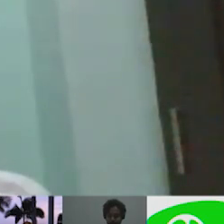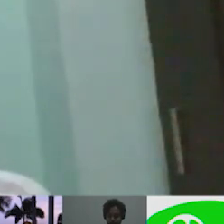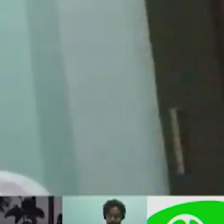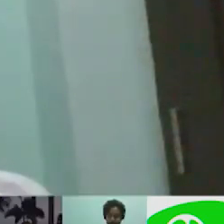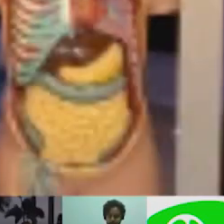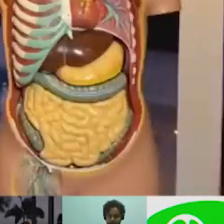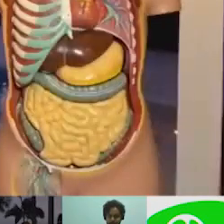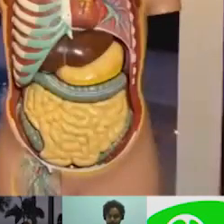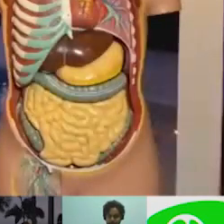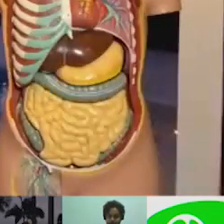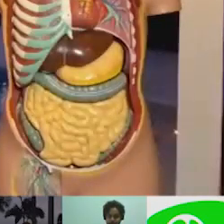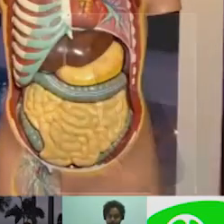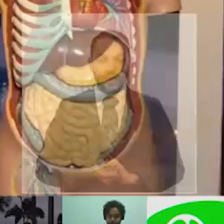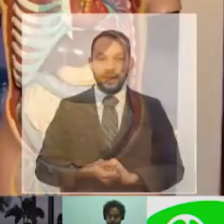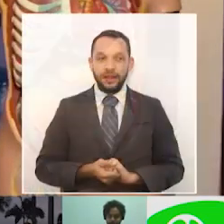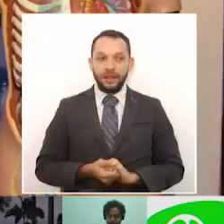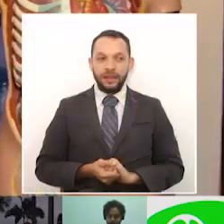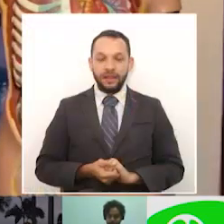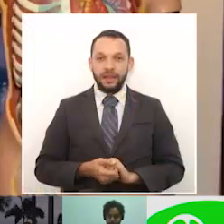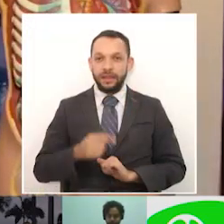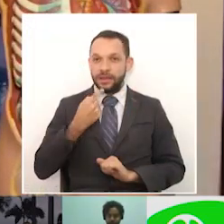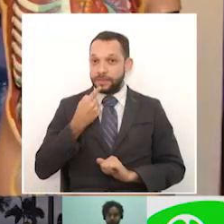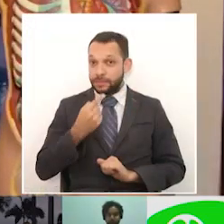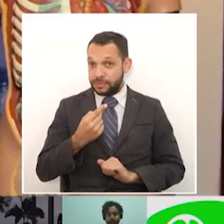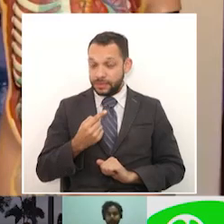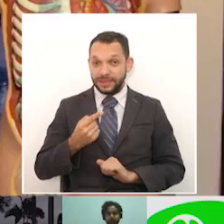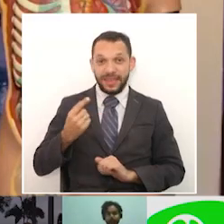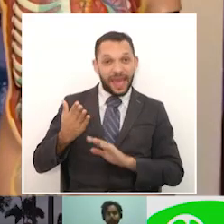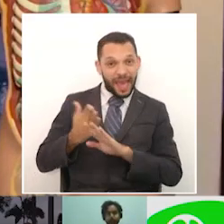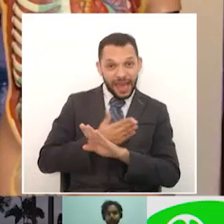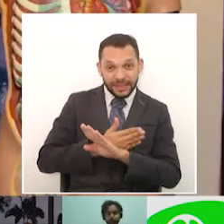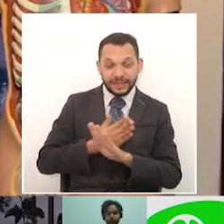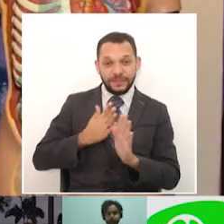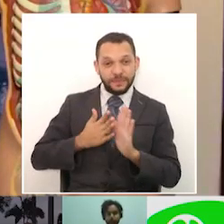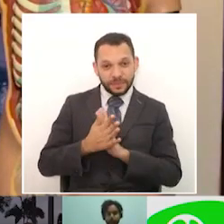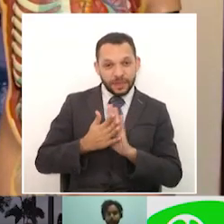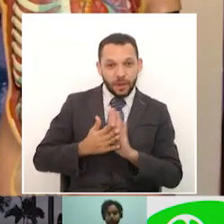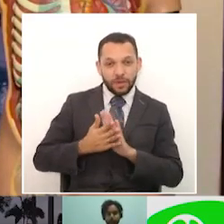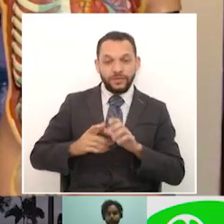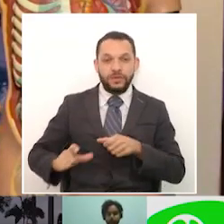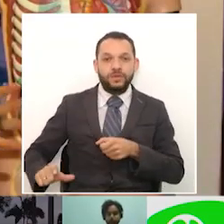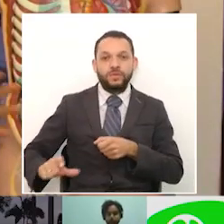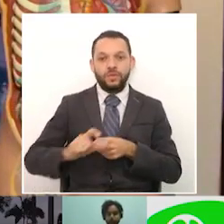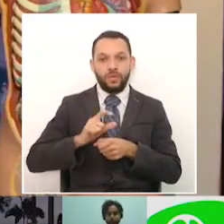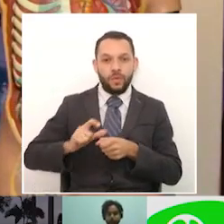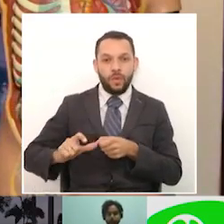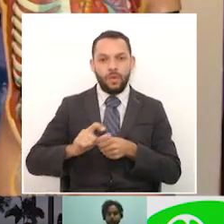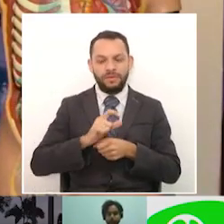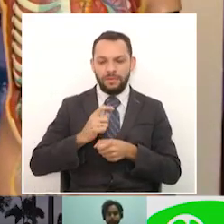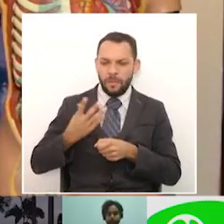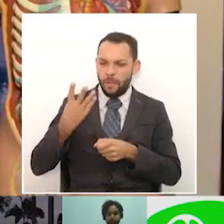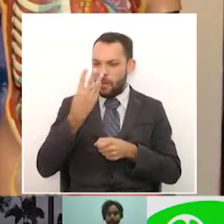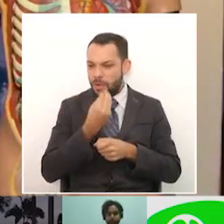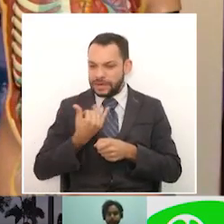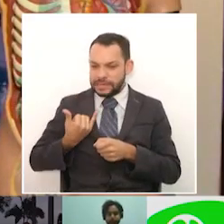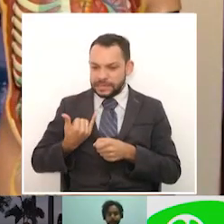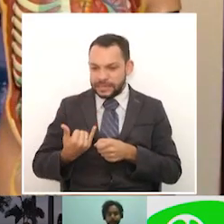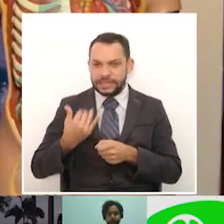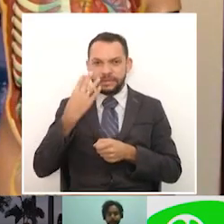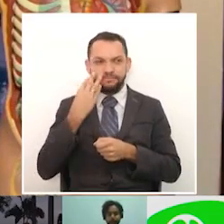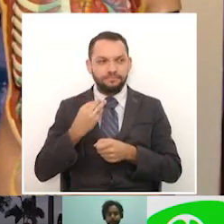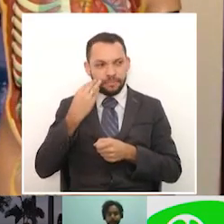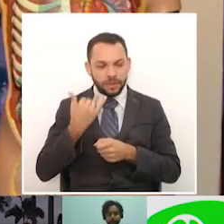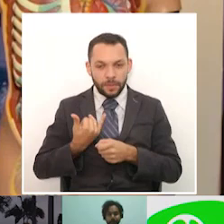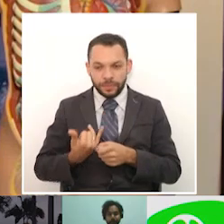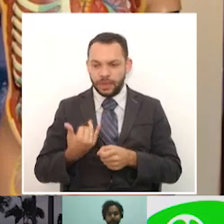Wonderful, thank you, my friend. Bueno, lo que él nos cuenta aquí es que Rishikesh es una ciudad muy poderosa, como tú lo decías, padre, a